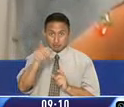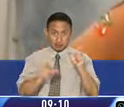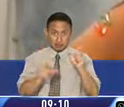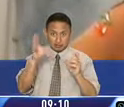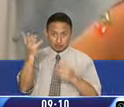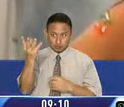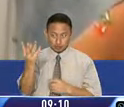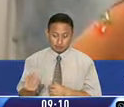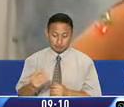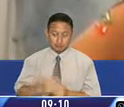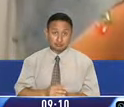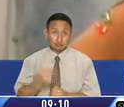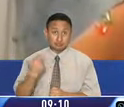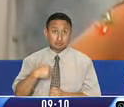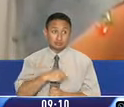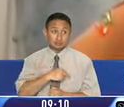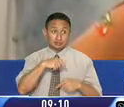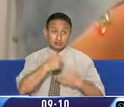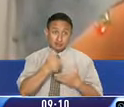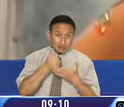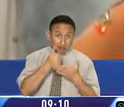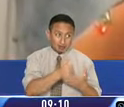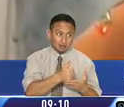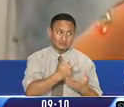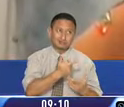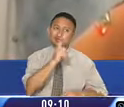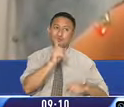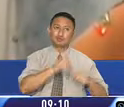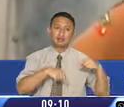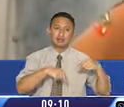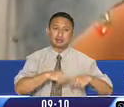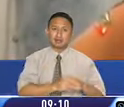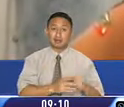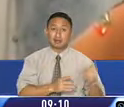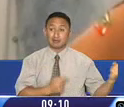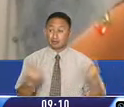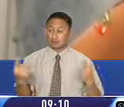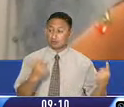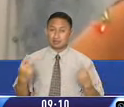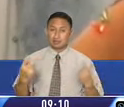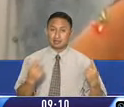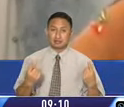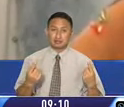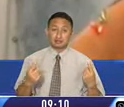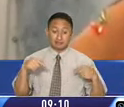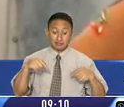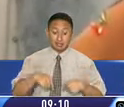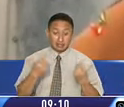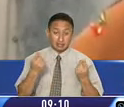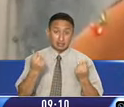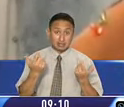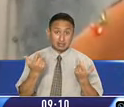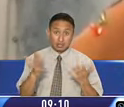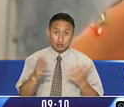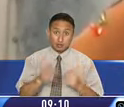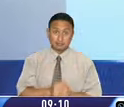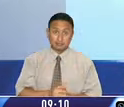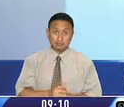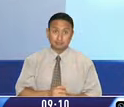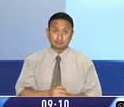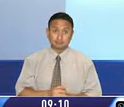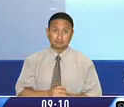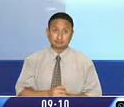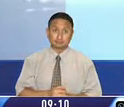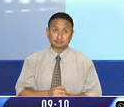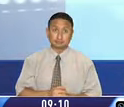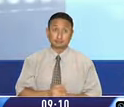también ya no podemos atender todas las derivaciones que ellos nos mandan, porque ya no tenemos capacidad resolutiva. La